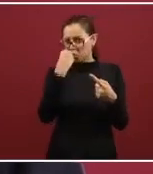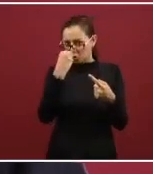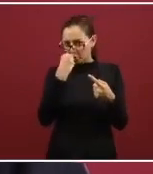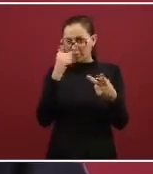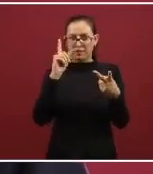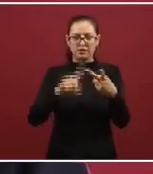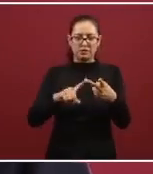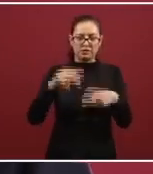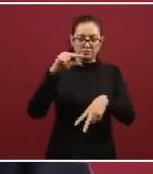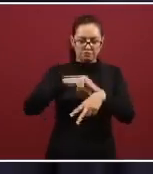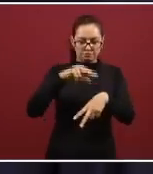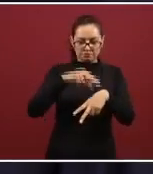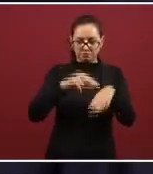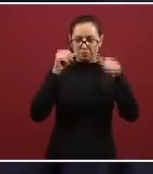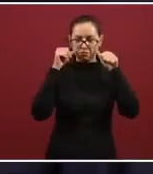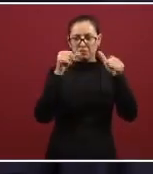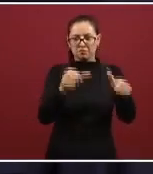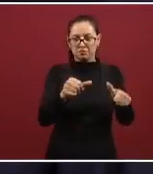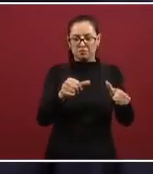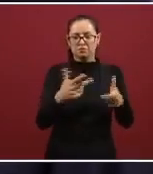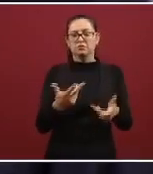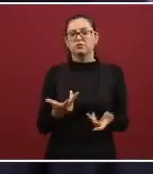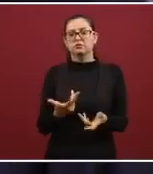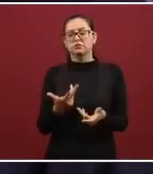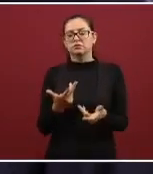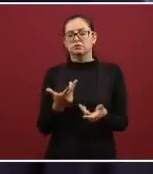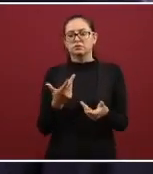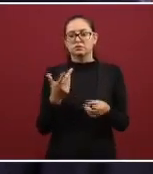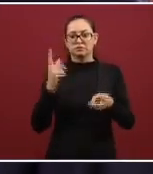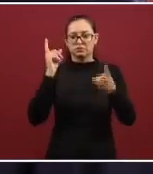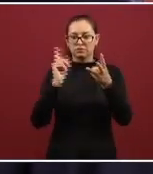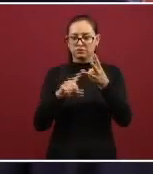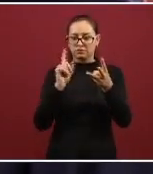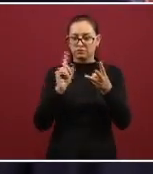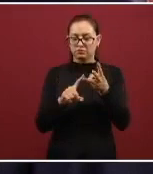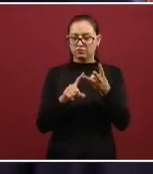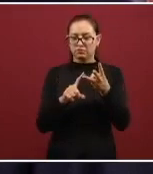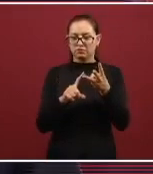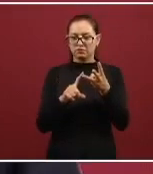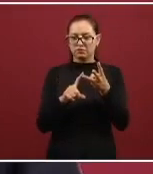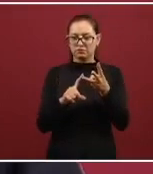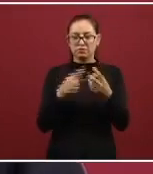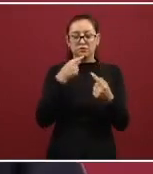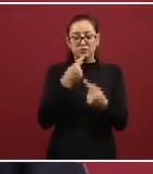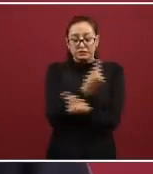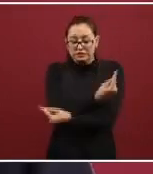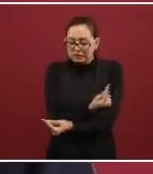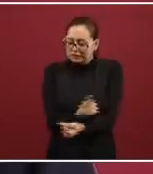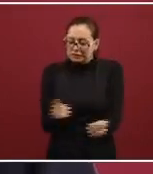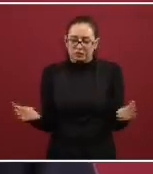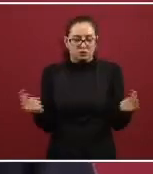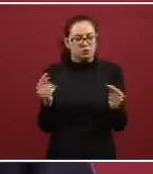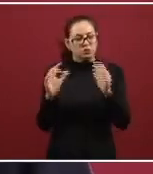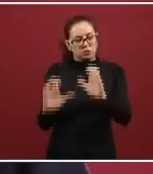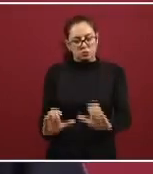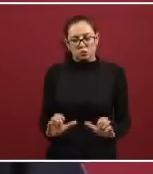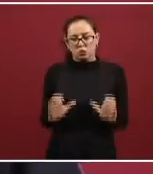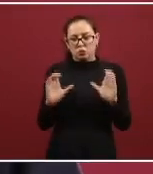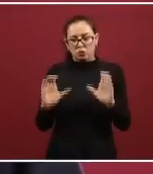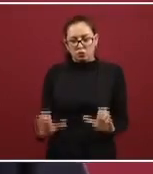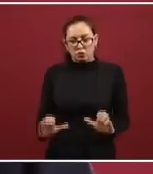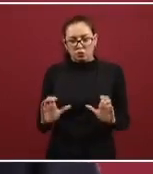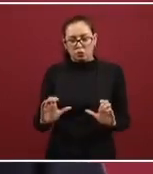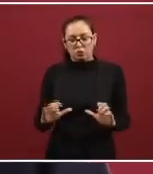atención médica, que se cuide de manera especial a los niños, a